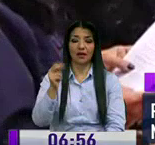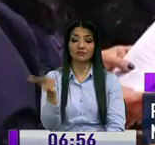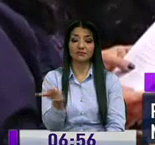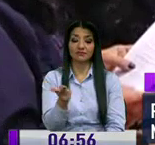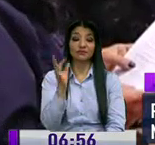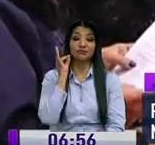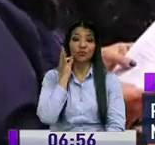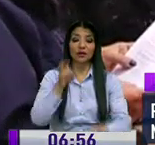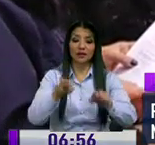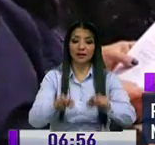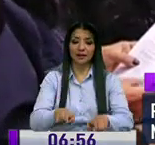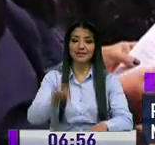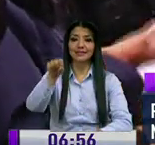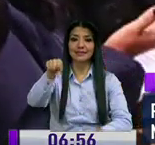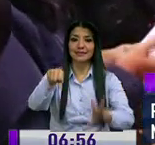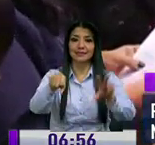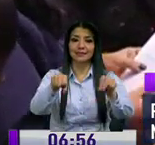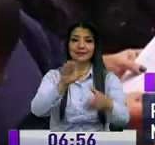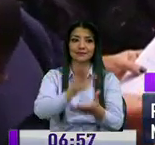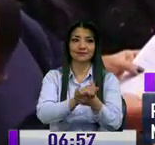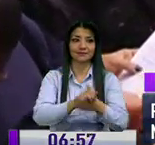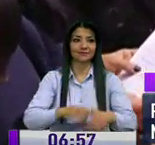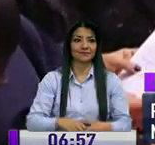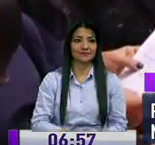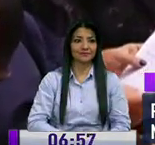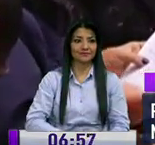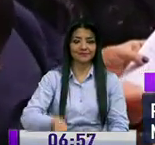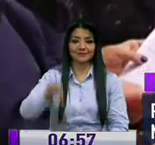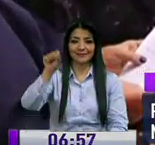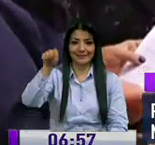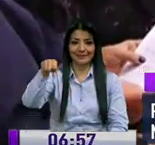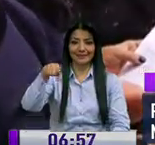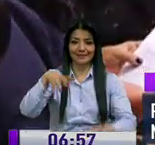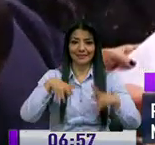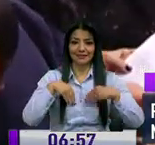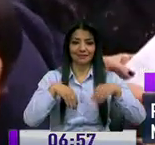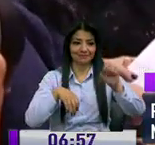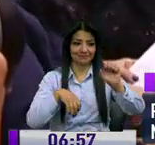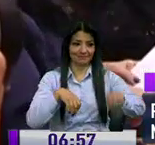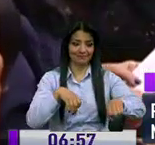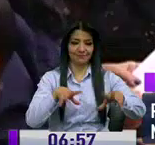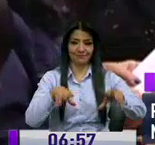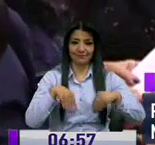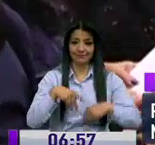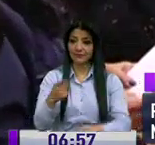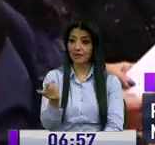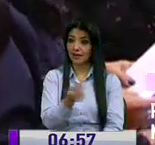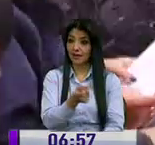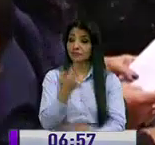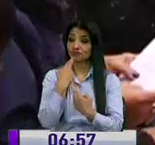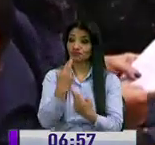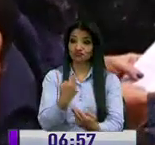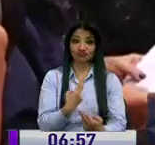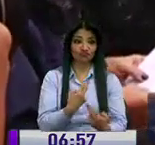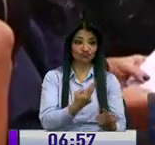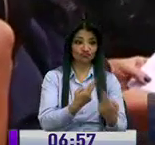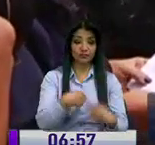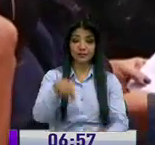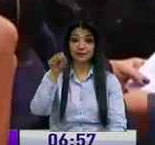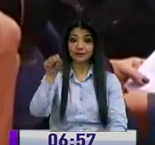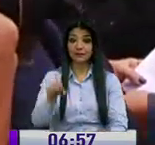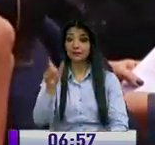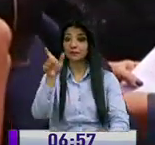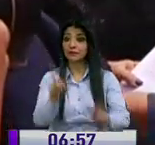se dieron el sí. Sí, acepto. Habiendo contestado afirmativamente y a la vez que todos los